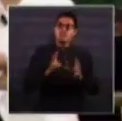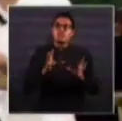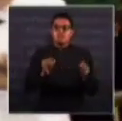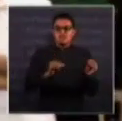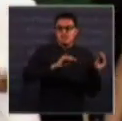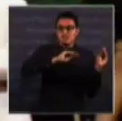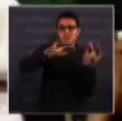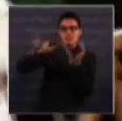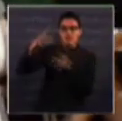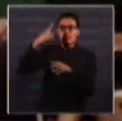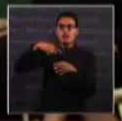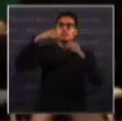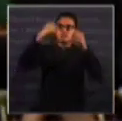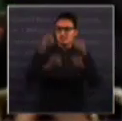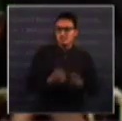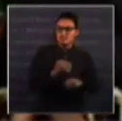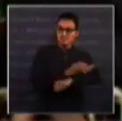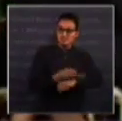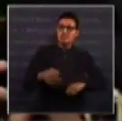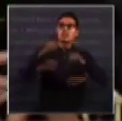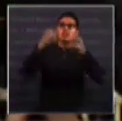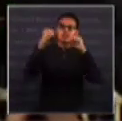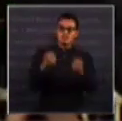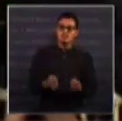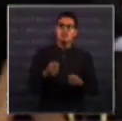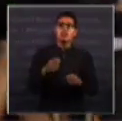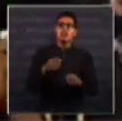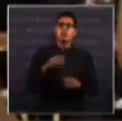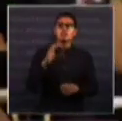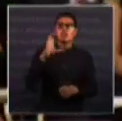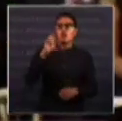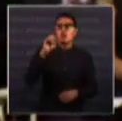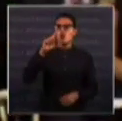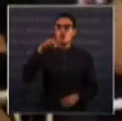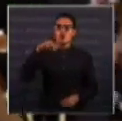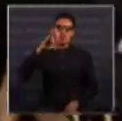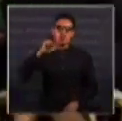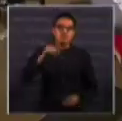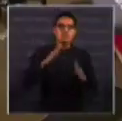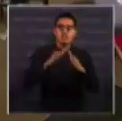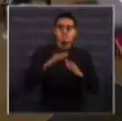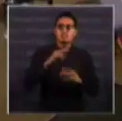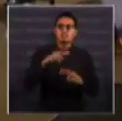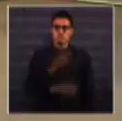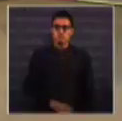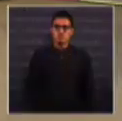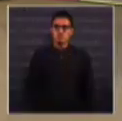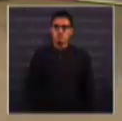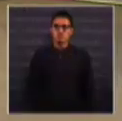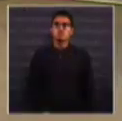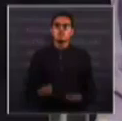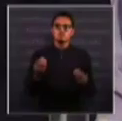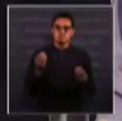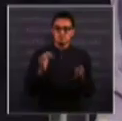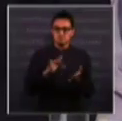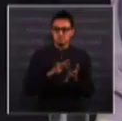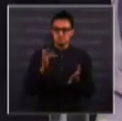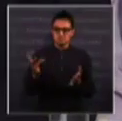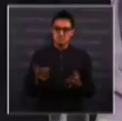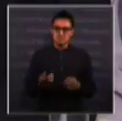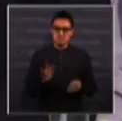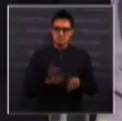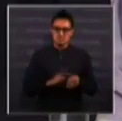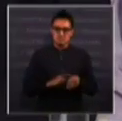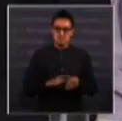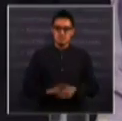para la seguridad de sus colonias, porque la seguridad se construye entre todos. Sociedad y gobierno, lo haremos posible. Maestra, primero que nada